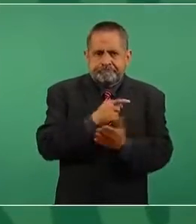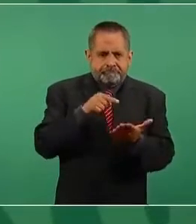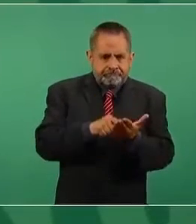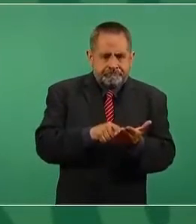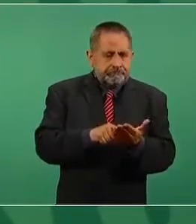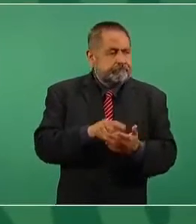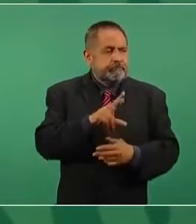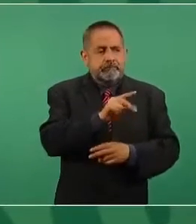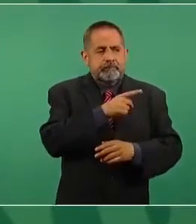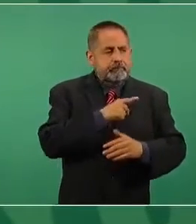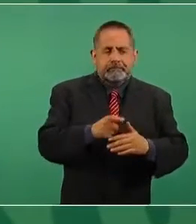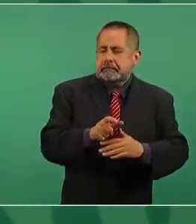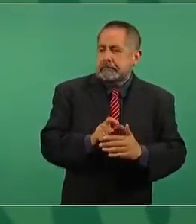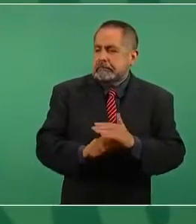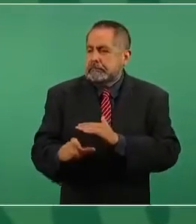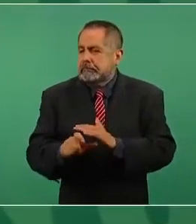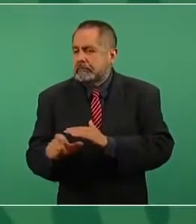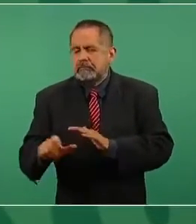sin sobornos